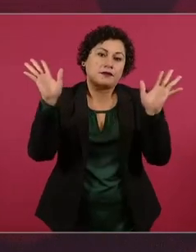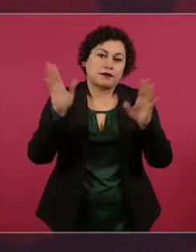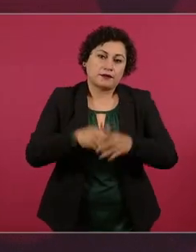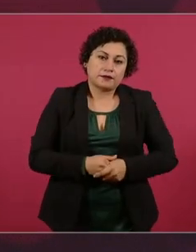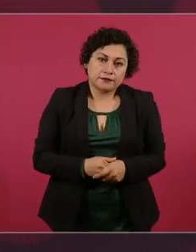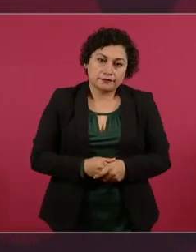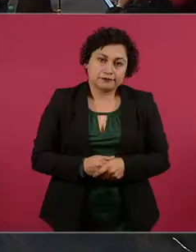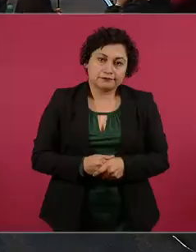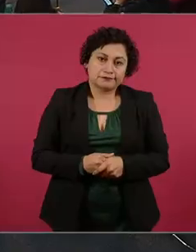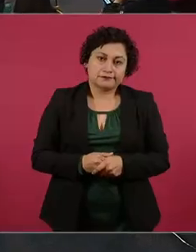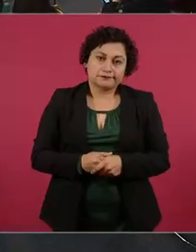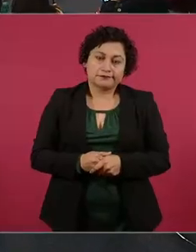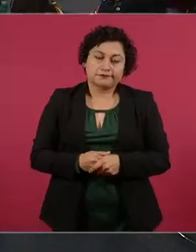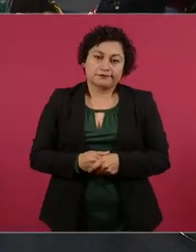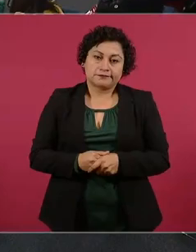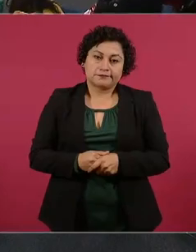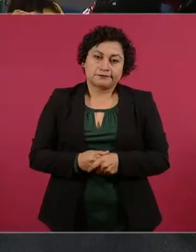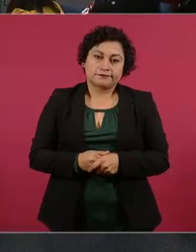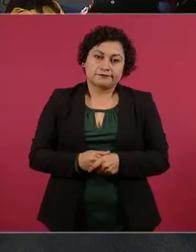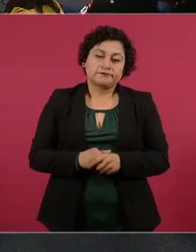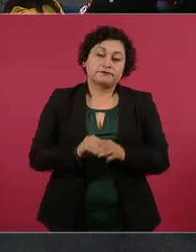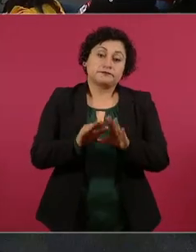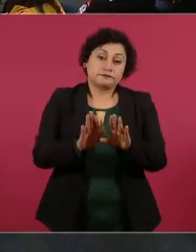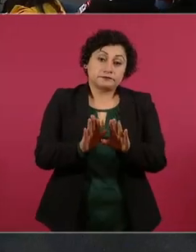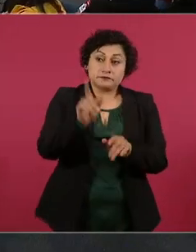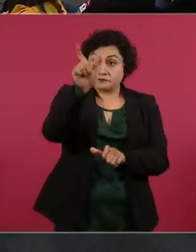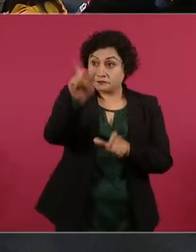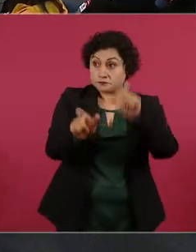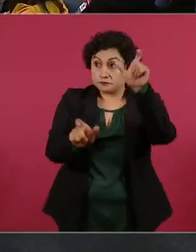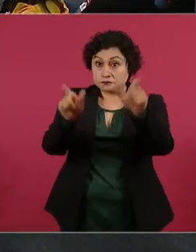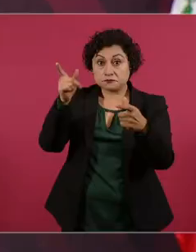Y también comprendo mucho a los conservadores,